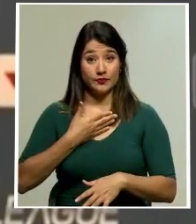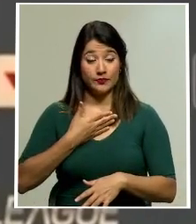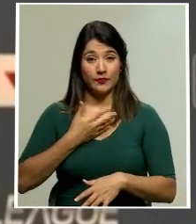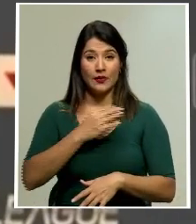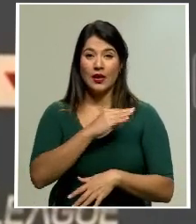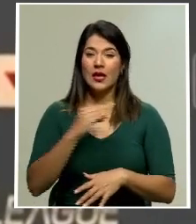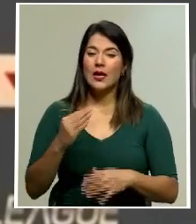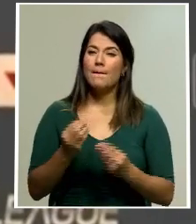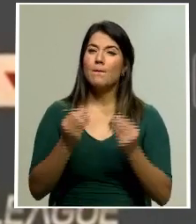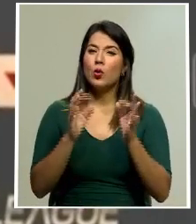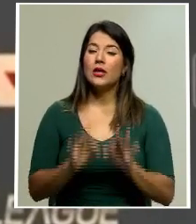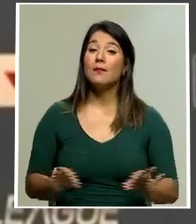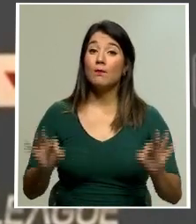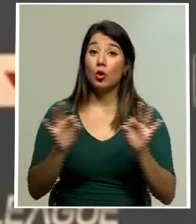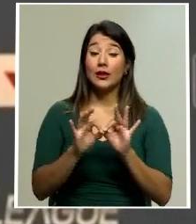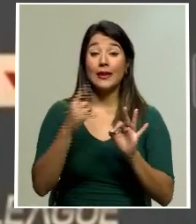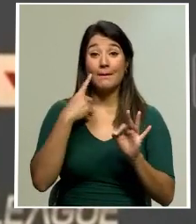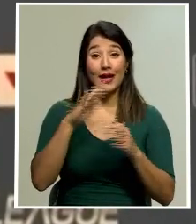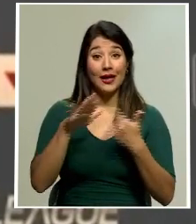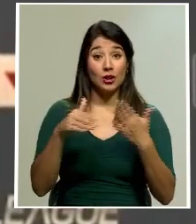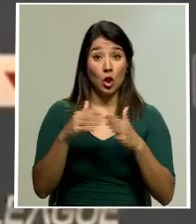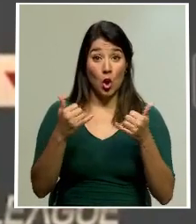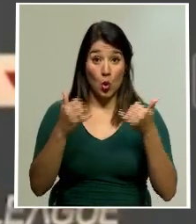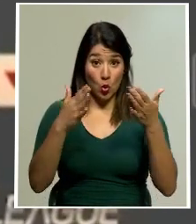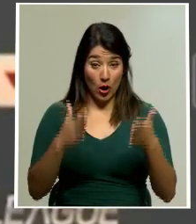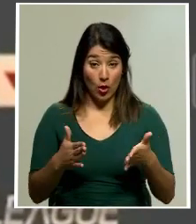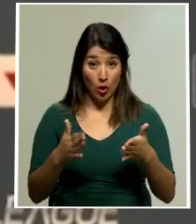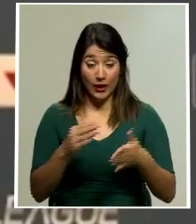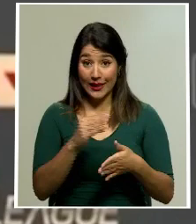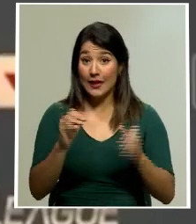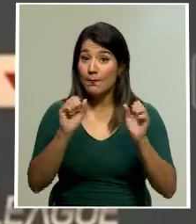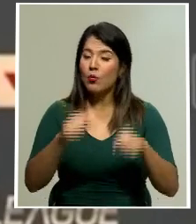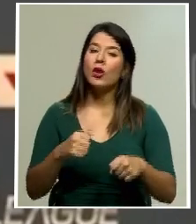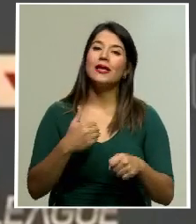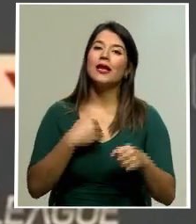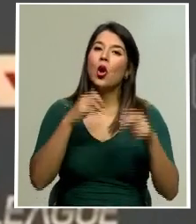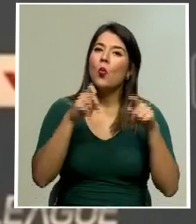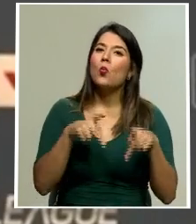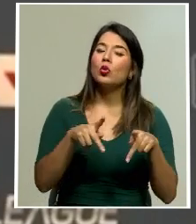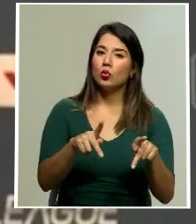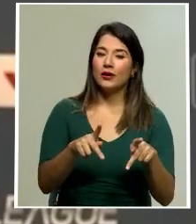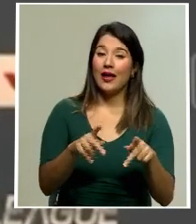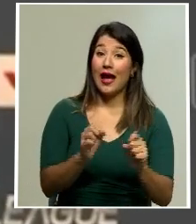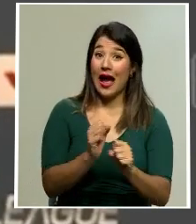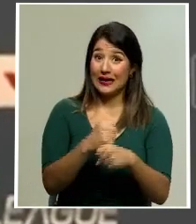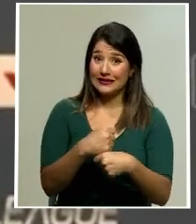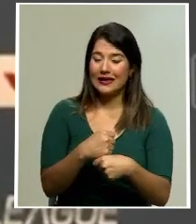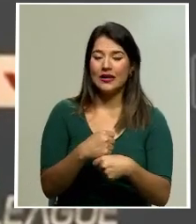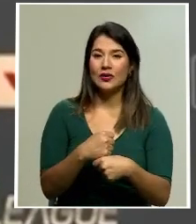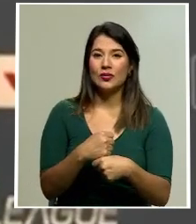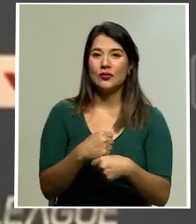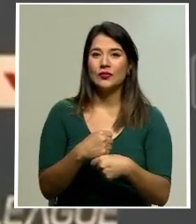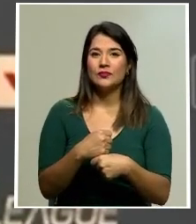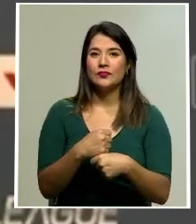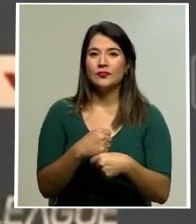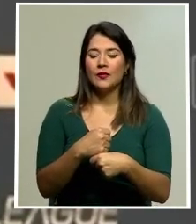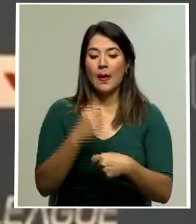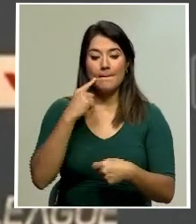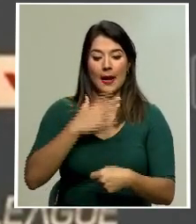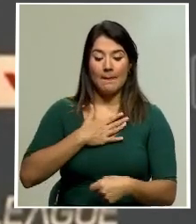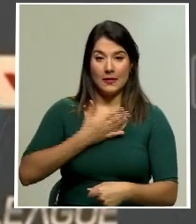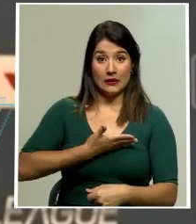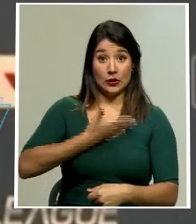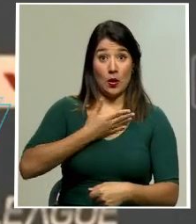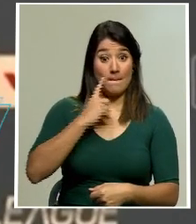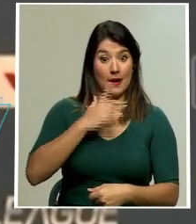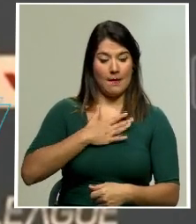algo muy importante para todo jugador, que todo jugador sueña y tener la oportunidad de hacerlo en tantos partidos, creo que aparte de un honor, de una